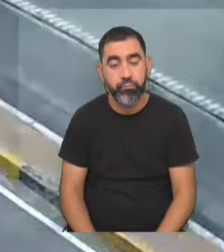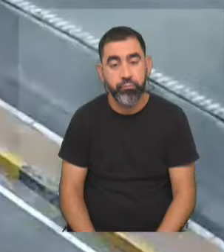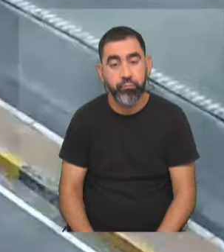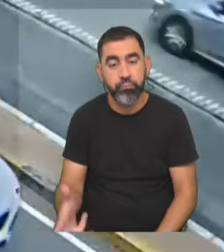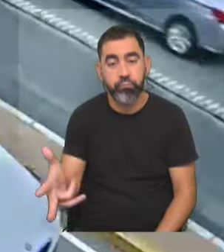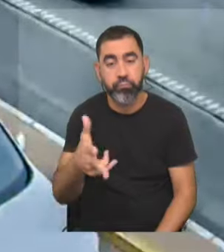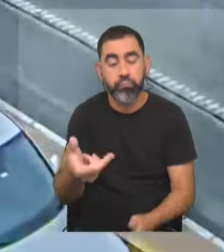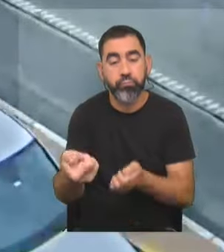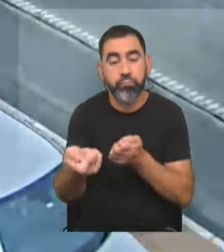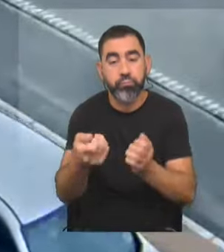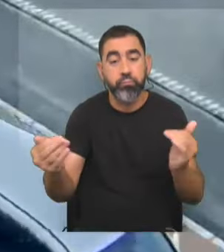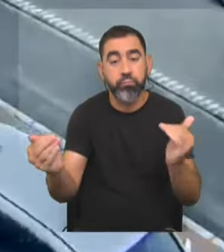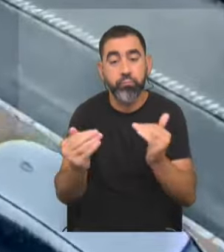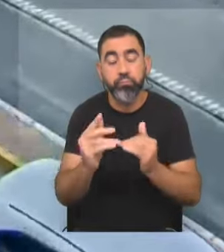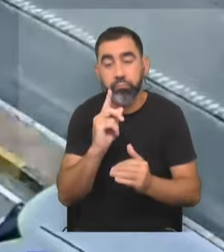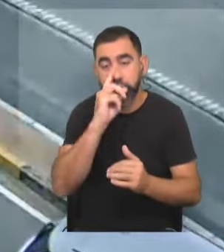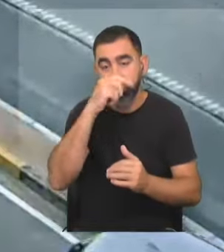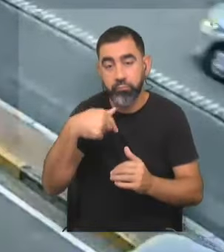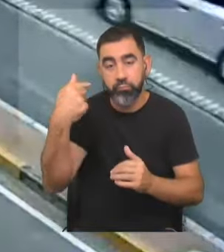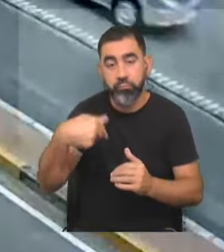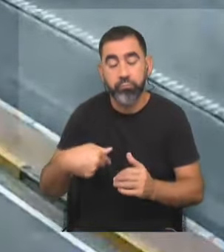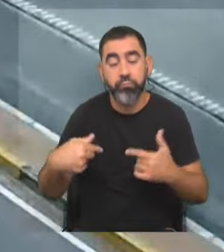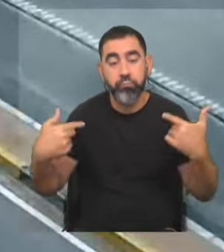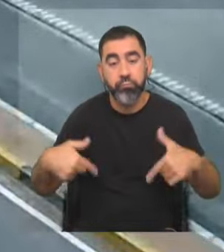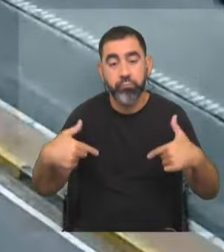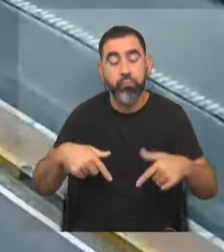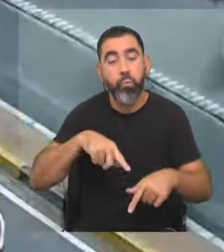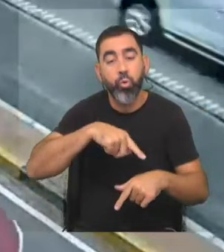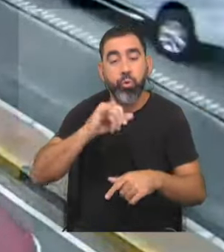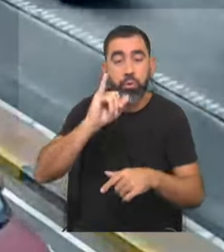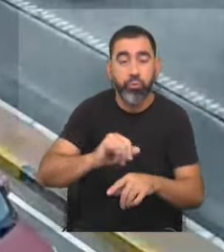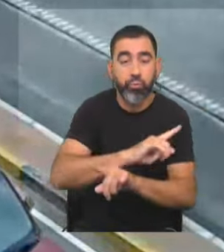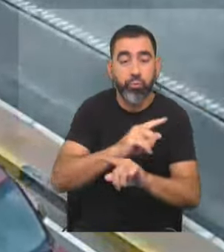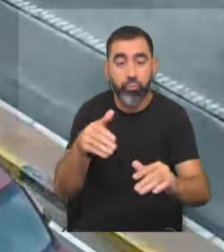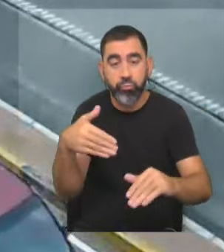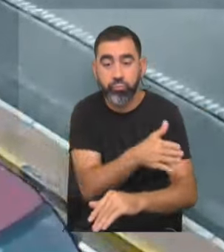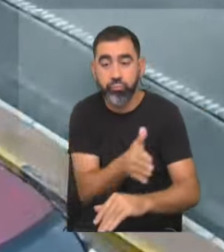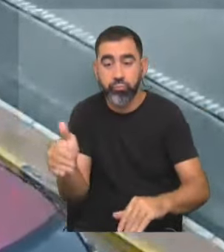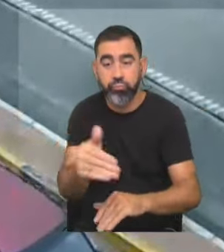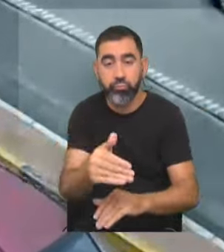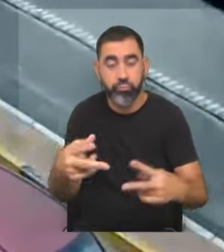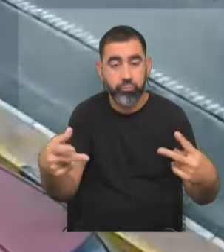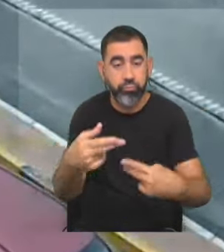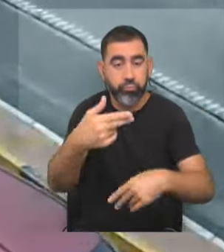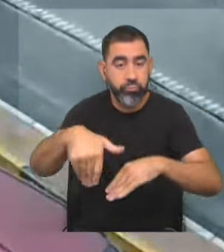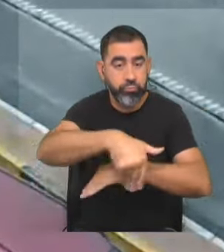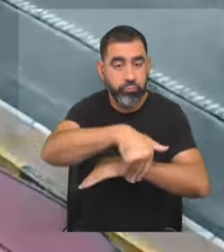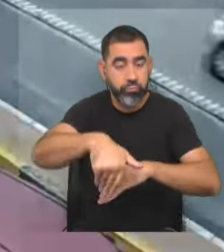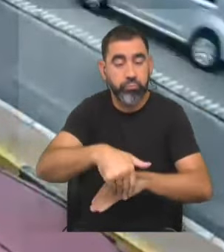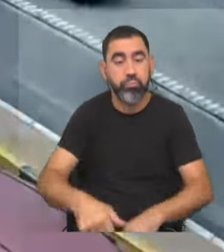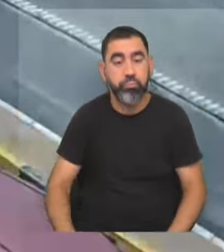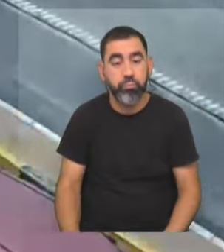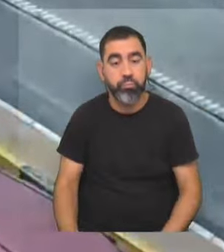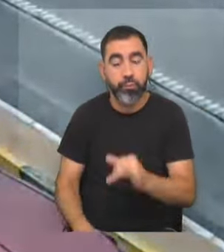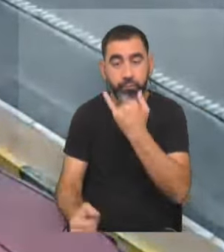contactos del centro de gestión de movilidad eh ver por dónde circular por dónde no eh con Bueno sigui se